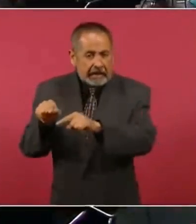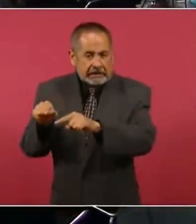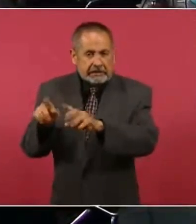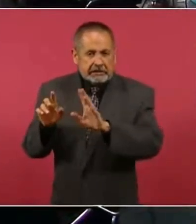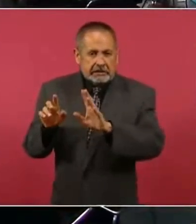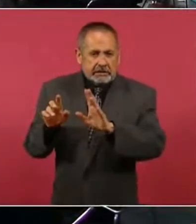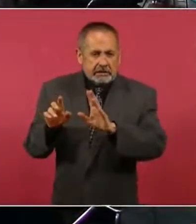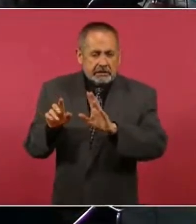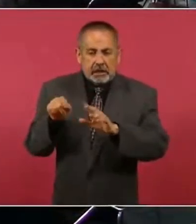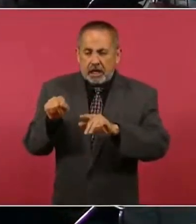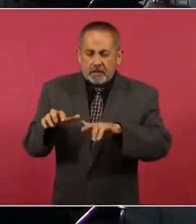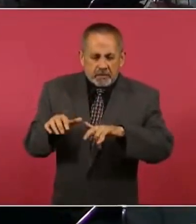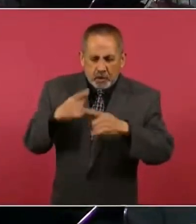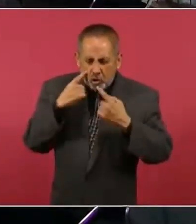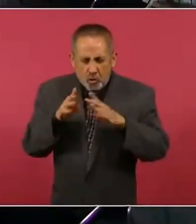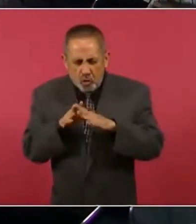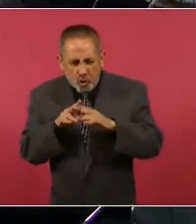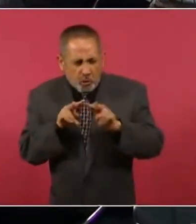Hace esa labor,